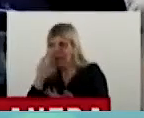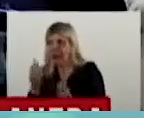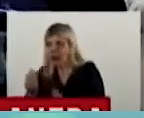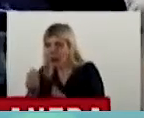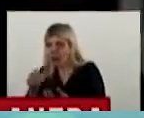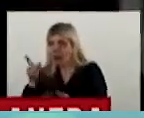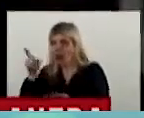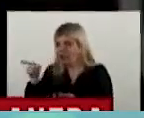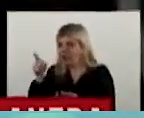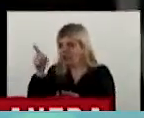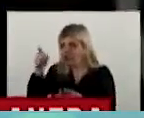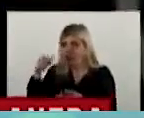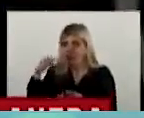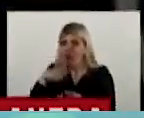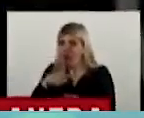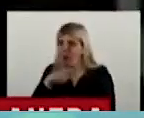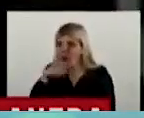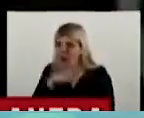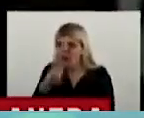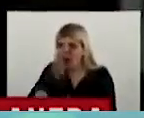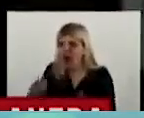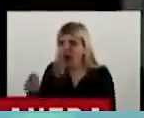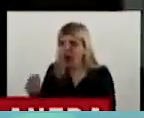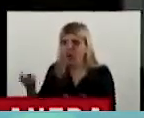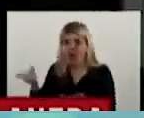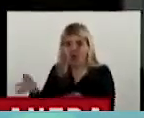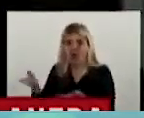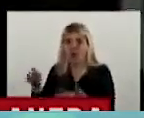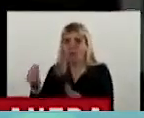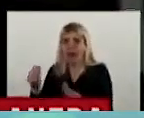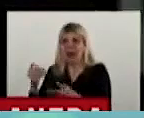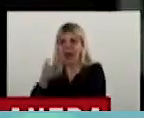funcionarios, de lo que estaba pasando con el tema de la vacuna.